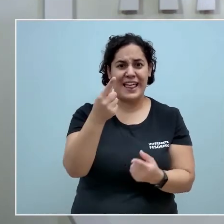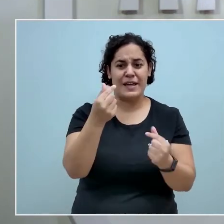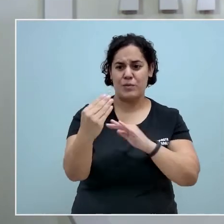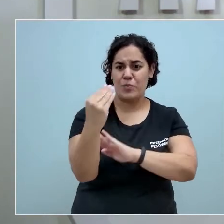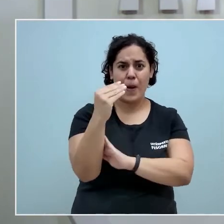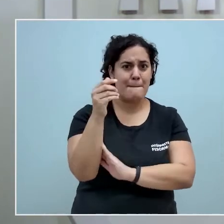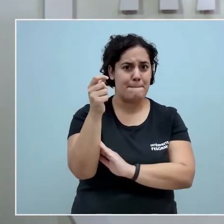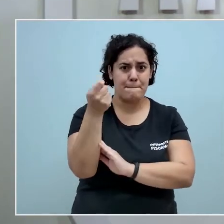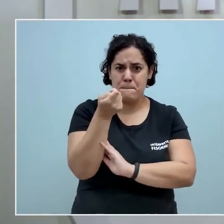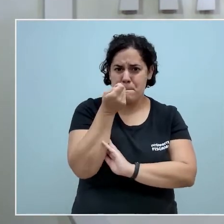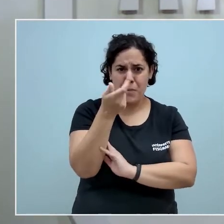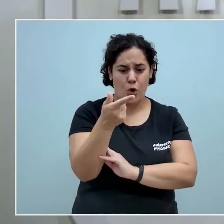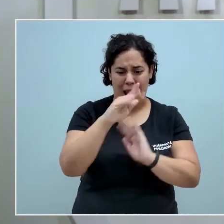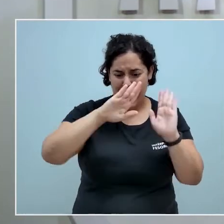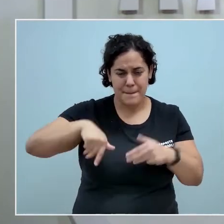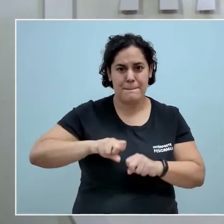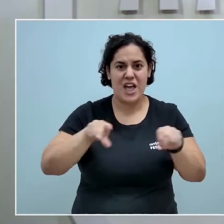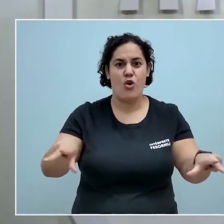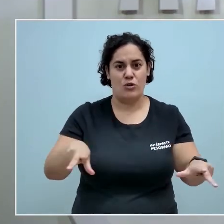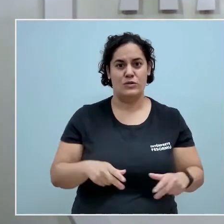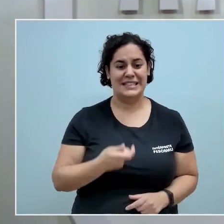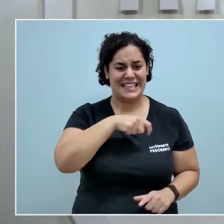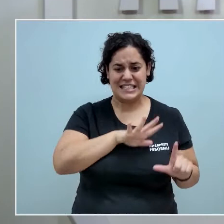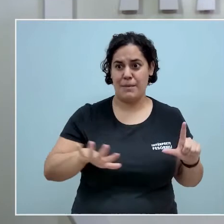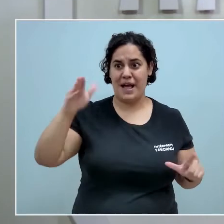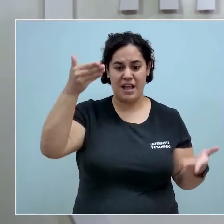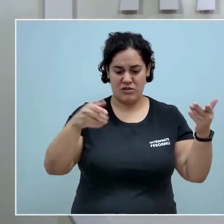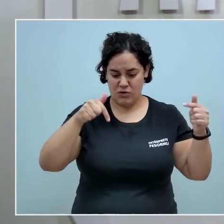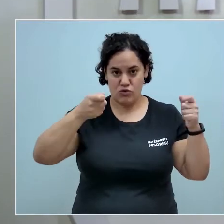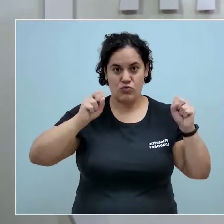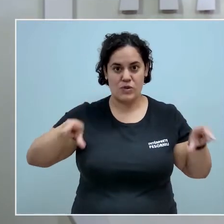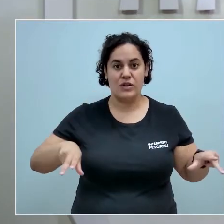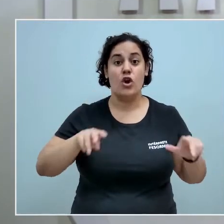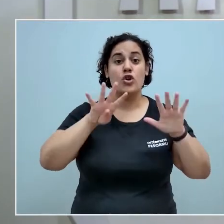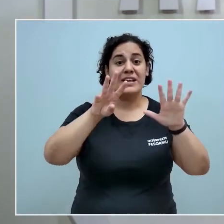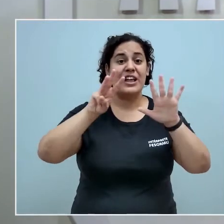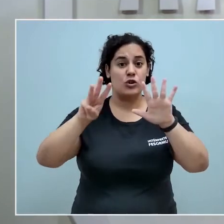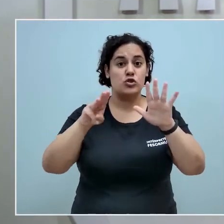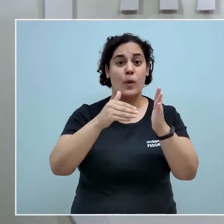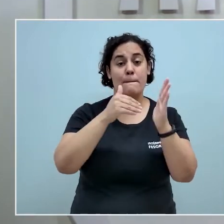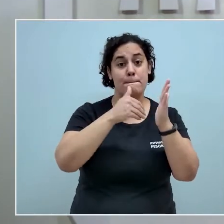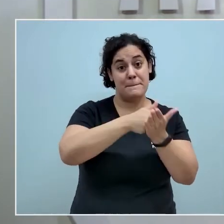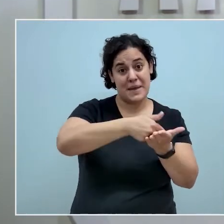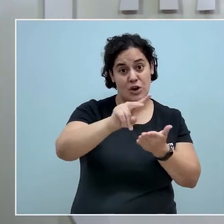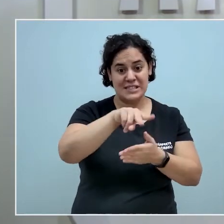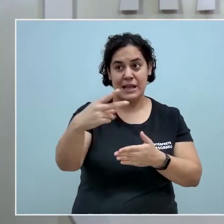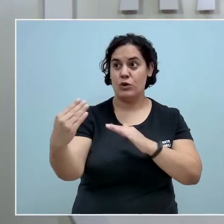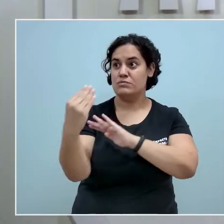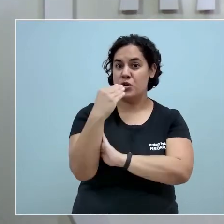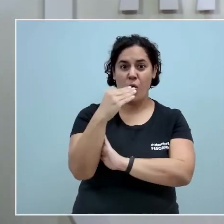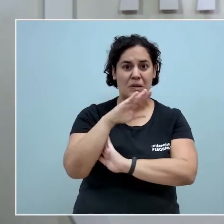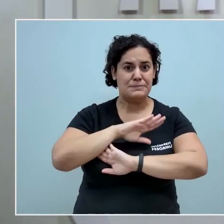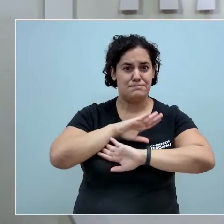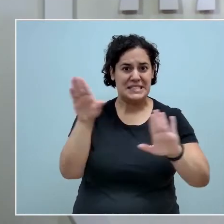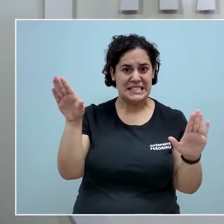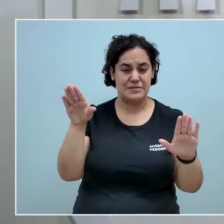dinero por habitante recibirá de toda España. Solo llegarán 98 millones de euros. Esos